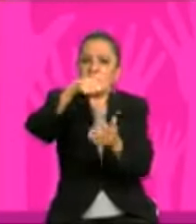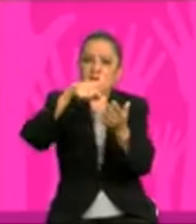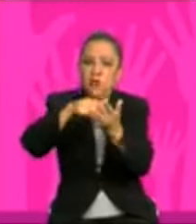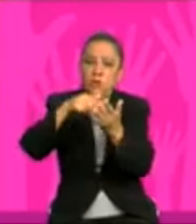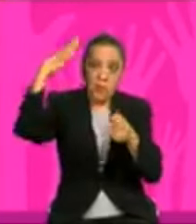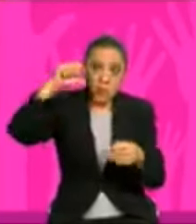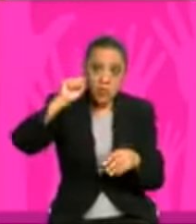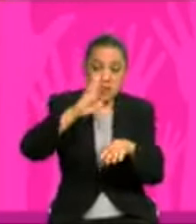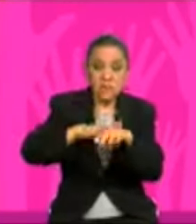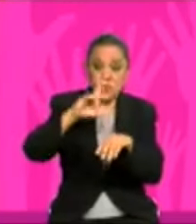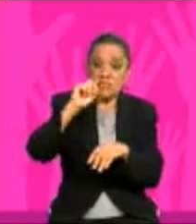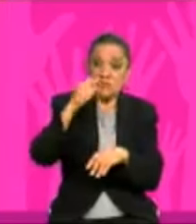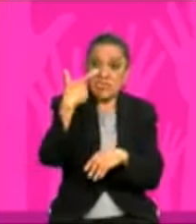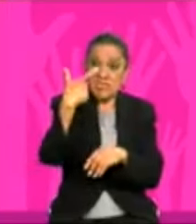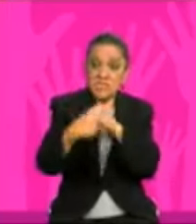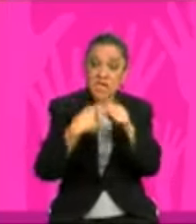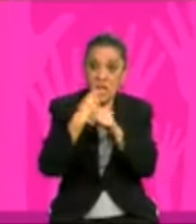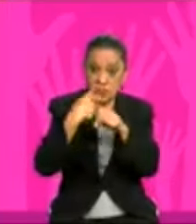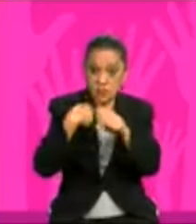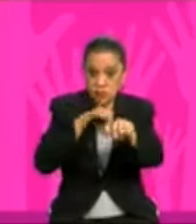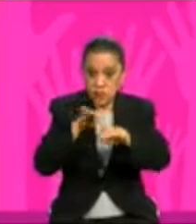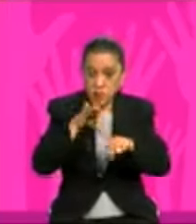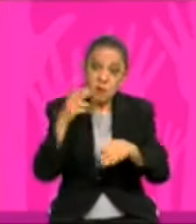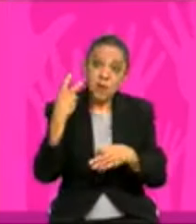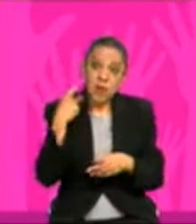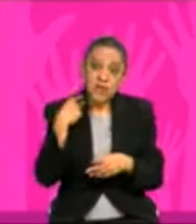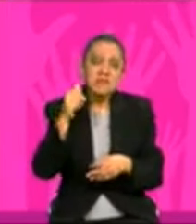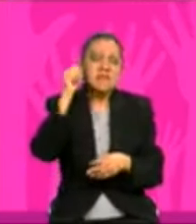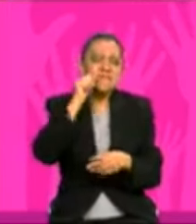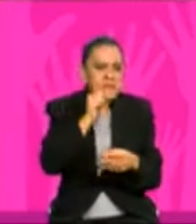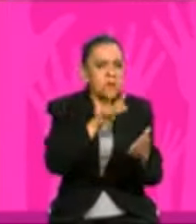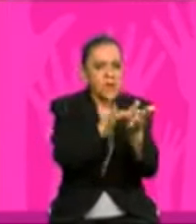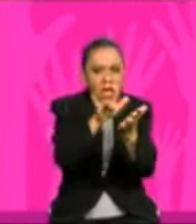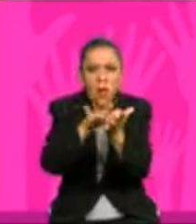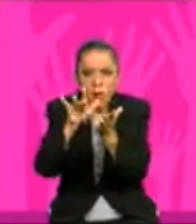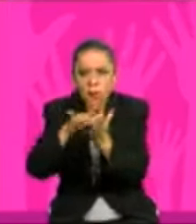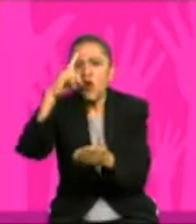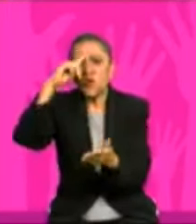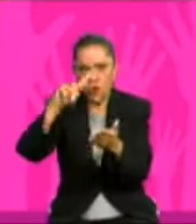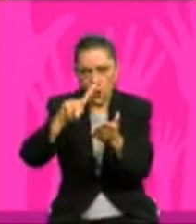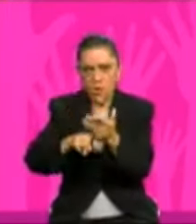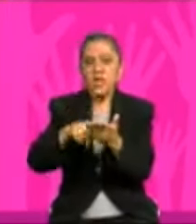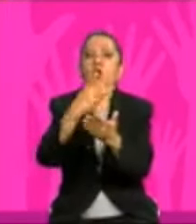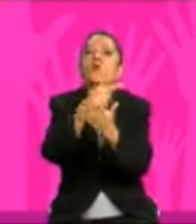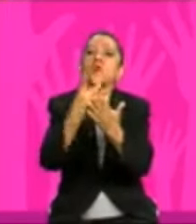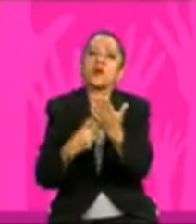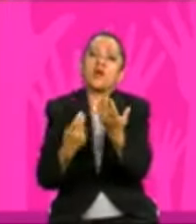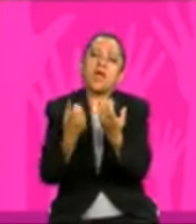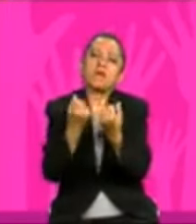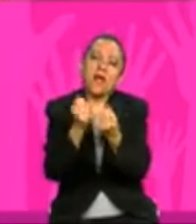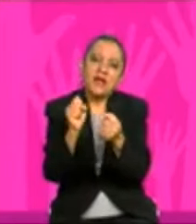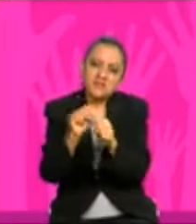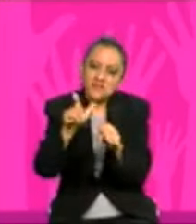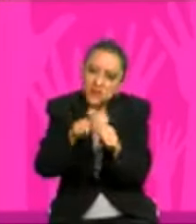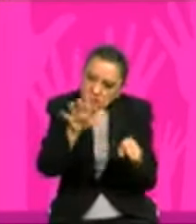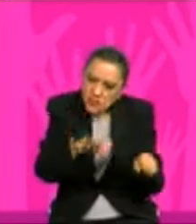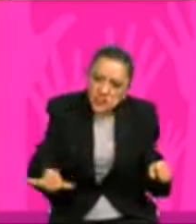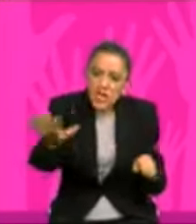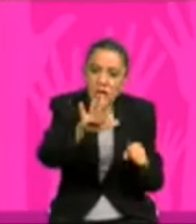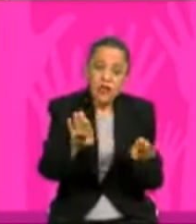de 27 años que llevo en la política, siempre he apoyado y creído en los programas sociales. Como diputada federal y